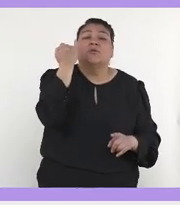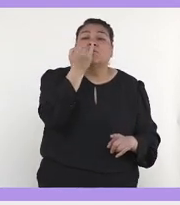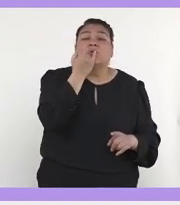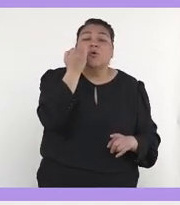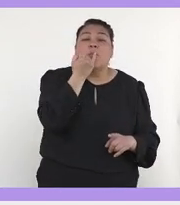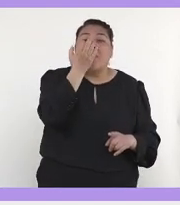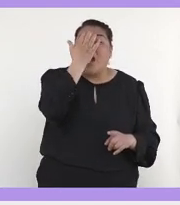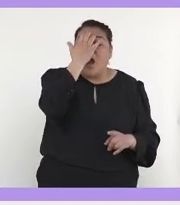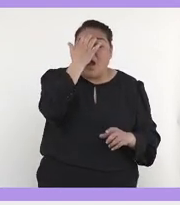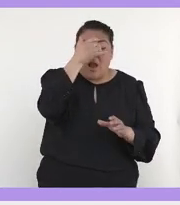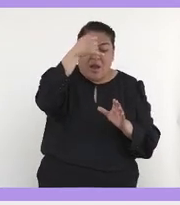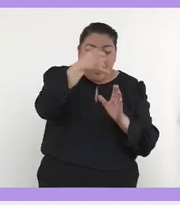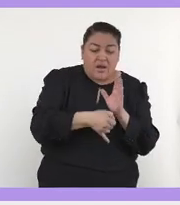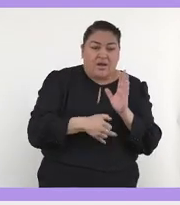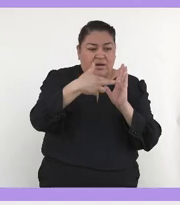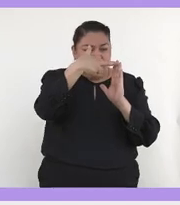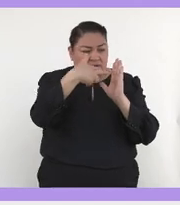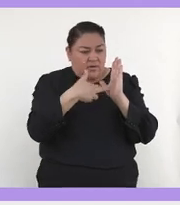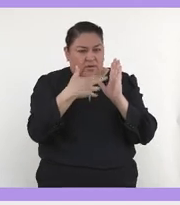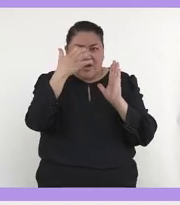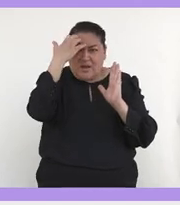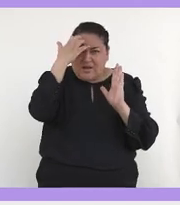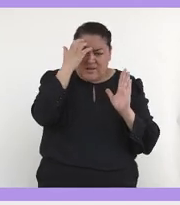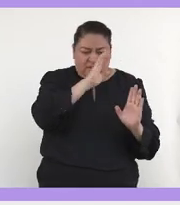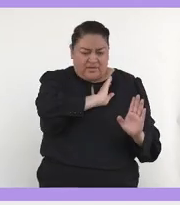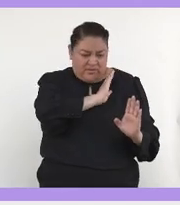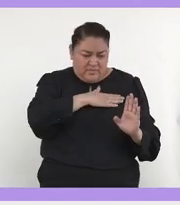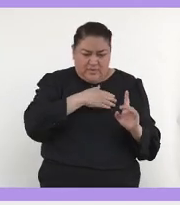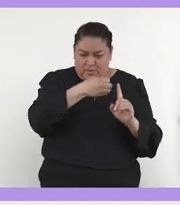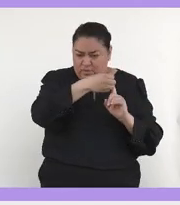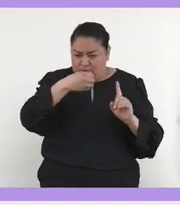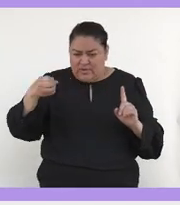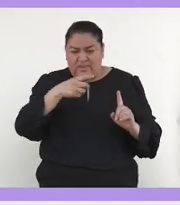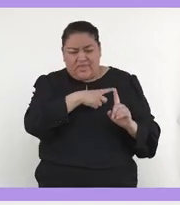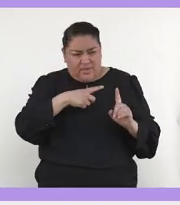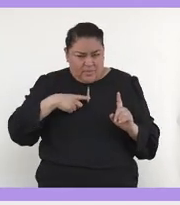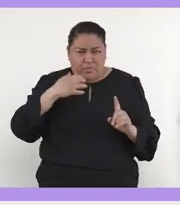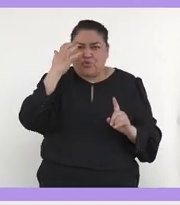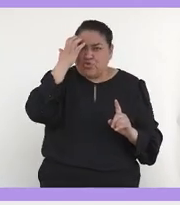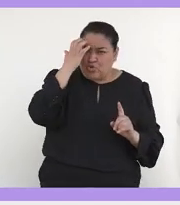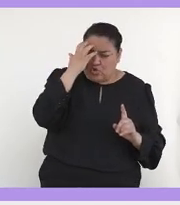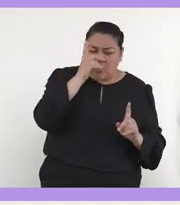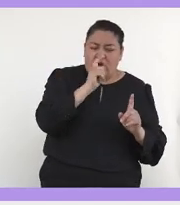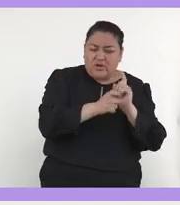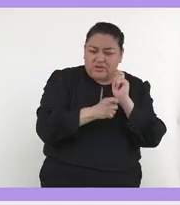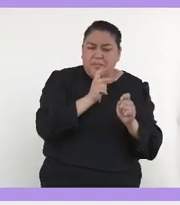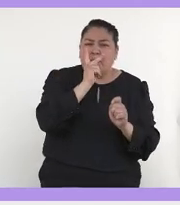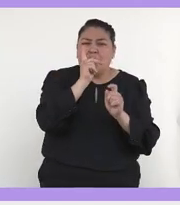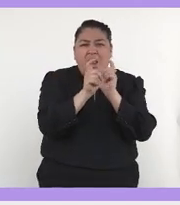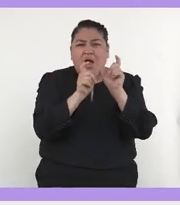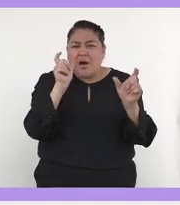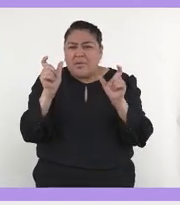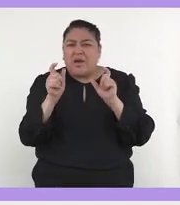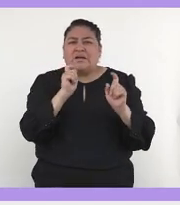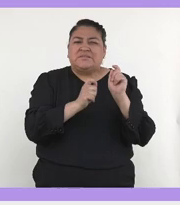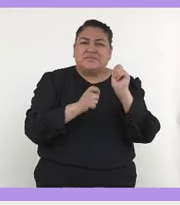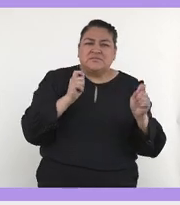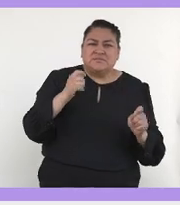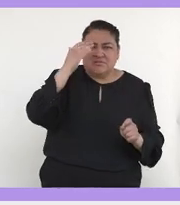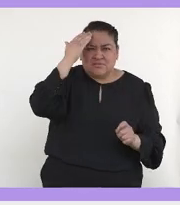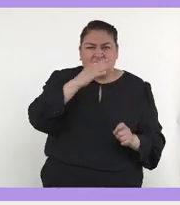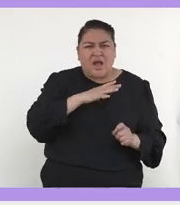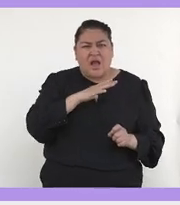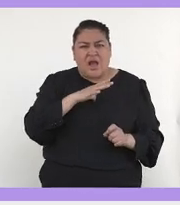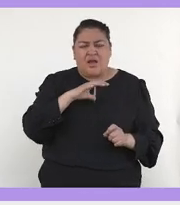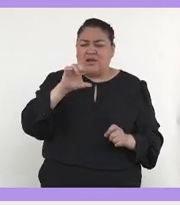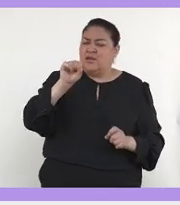tenemos que conocer las normas sí sin duda tenemos que saber cuáles son las reglas gramaticales Qué tipos de sustantivos hay alguien sabe Cuántos tipos